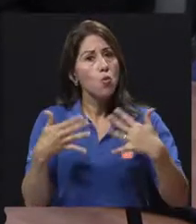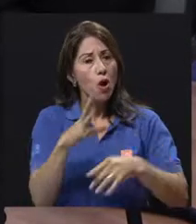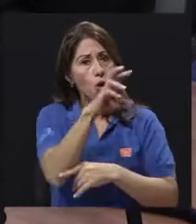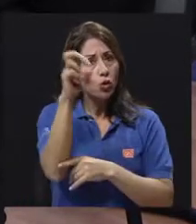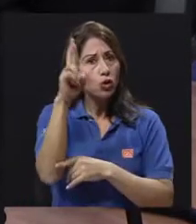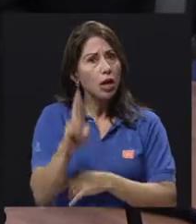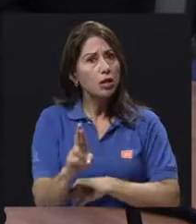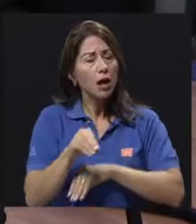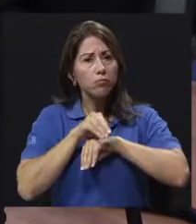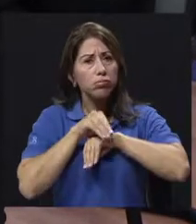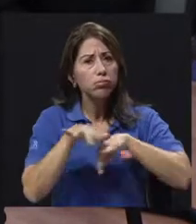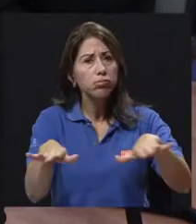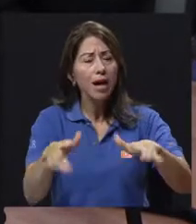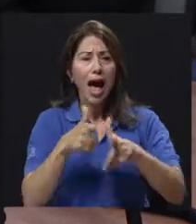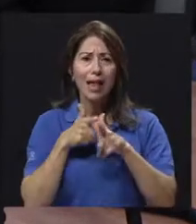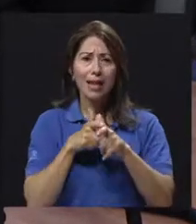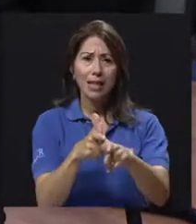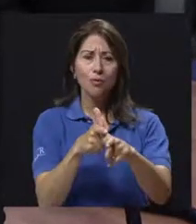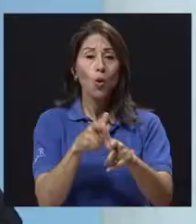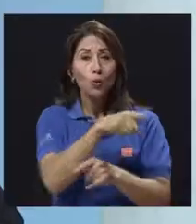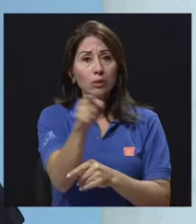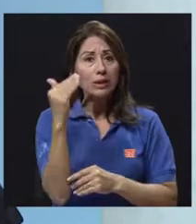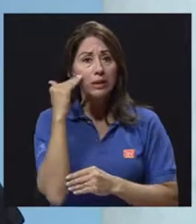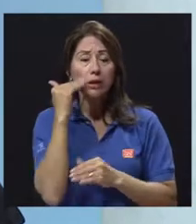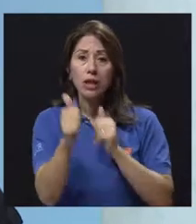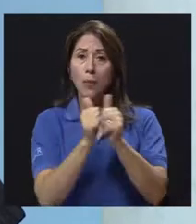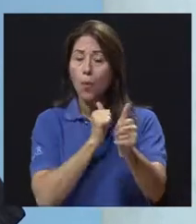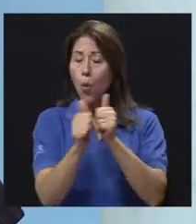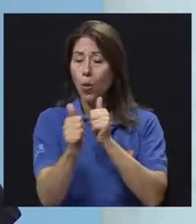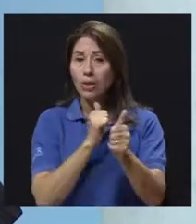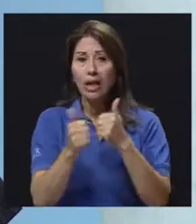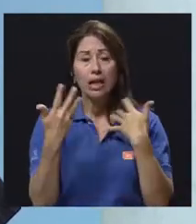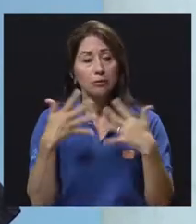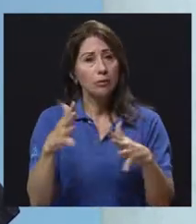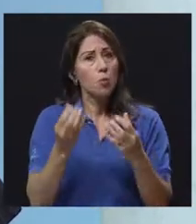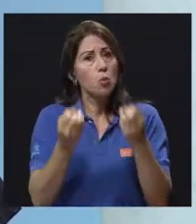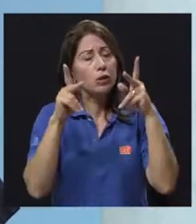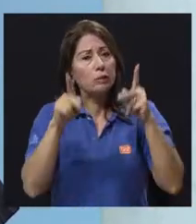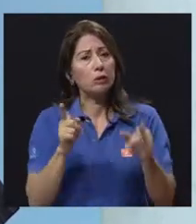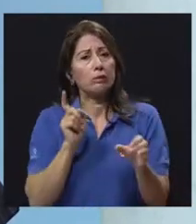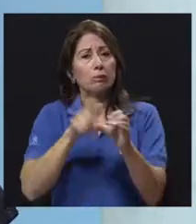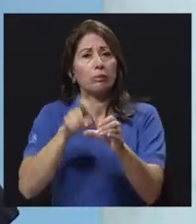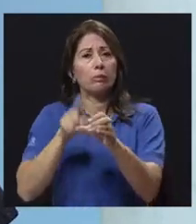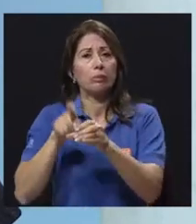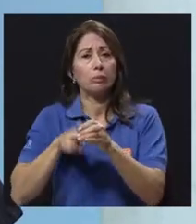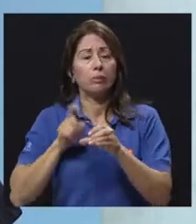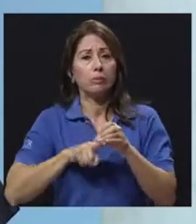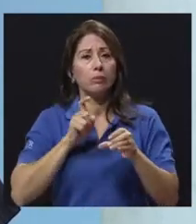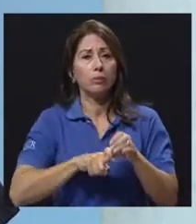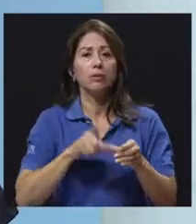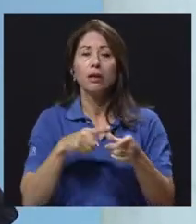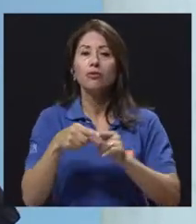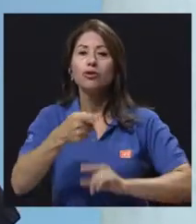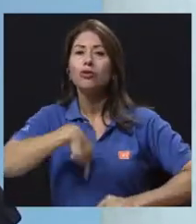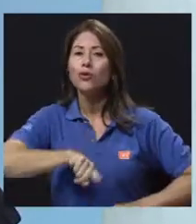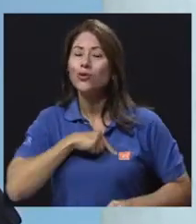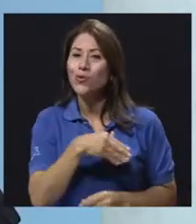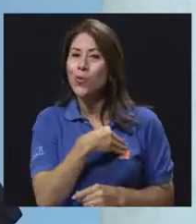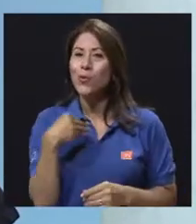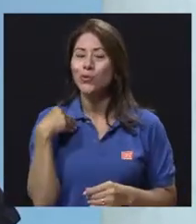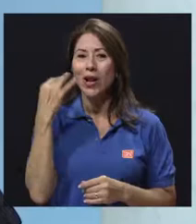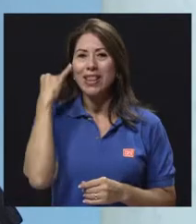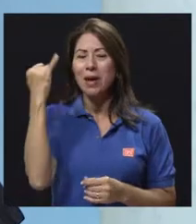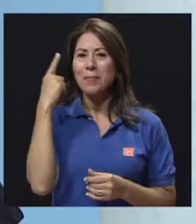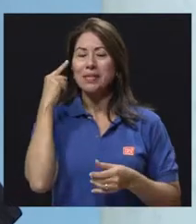Rica de lo que es el atletismo. Para nadie es un secreto que es un deporte que ha crecido exponencialmente, ¿verdad? Entonces, digo, ahí fue donde nos gustó la idea y dijimos